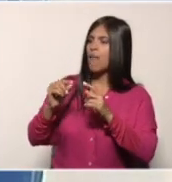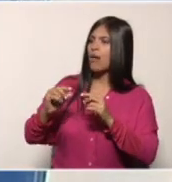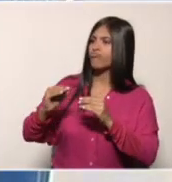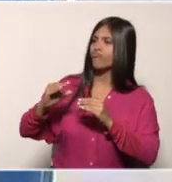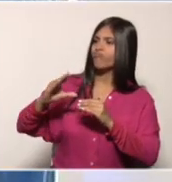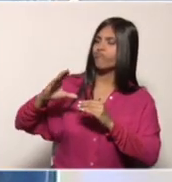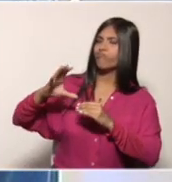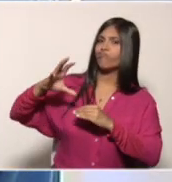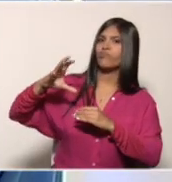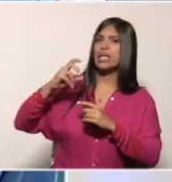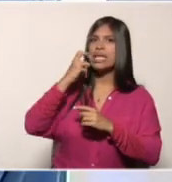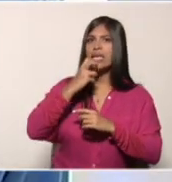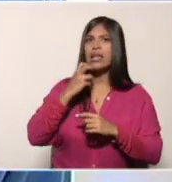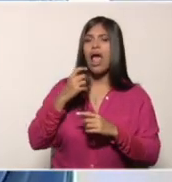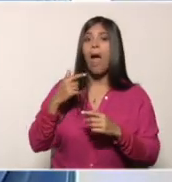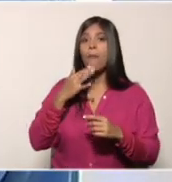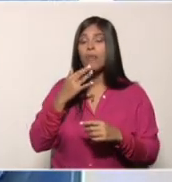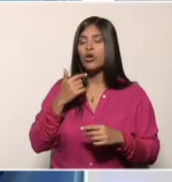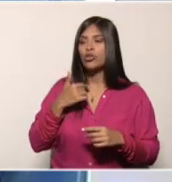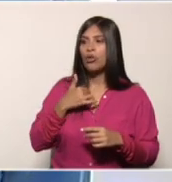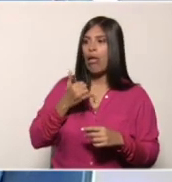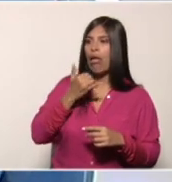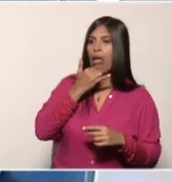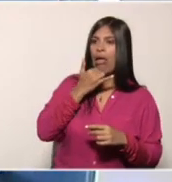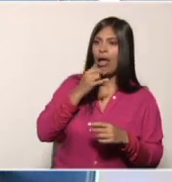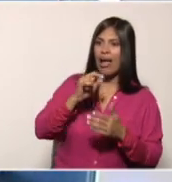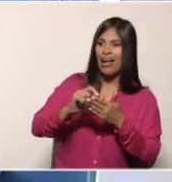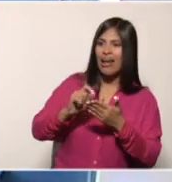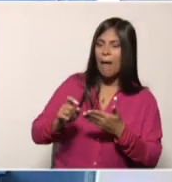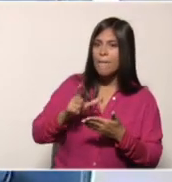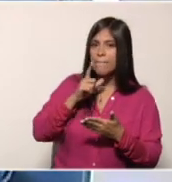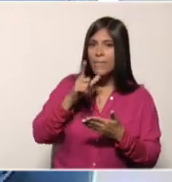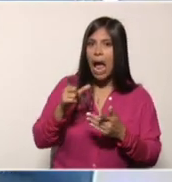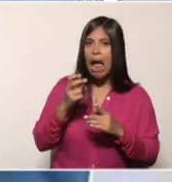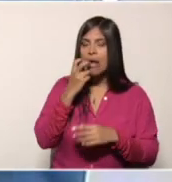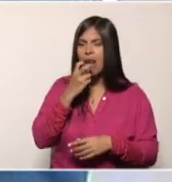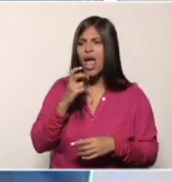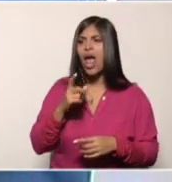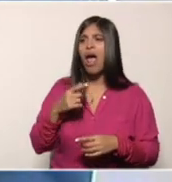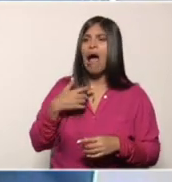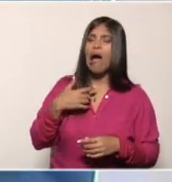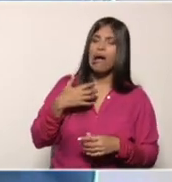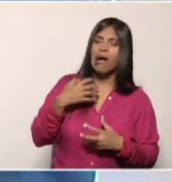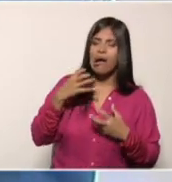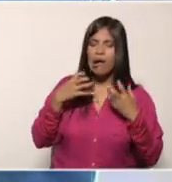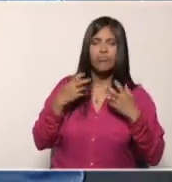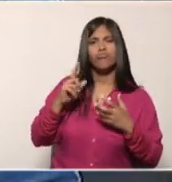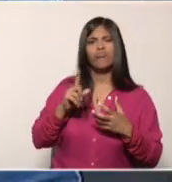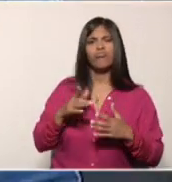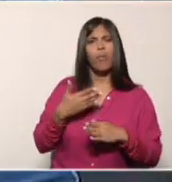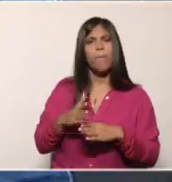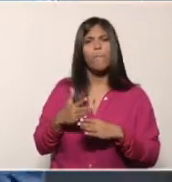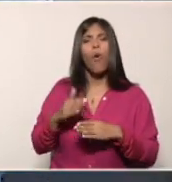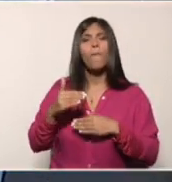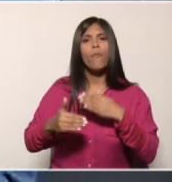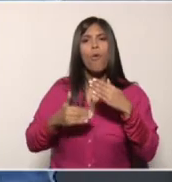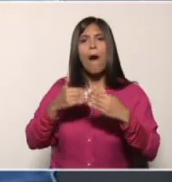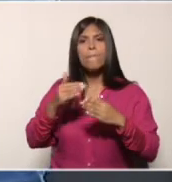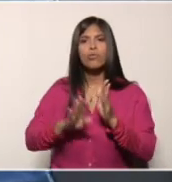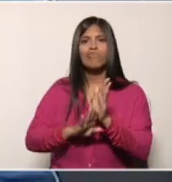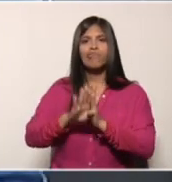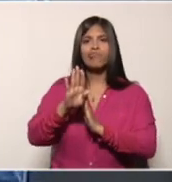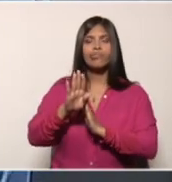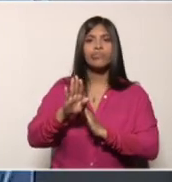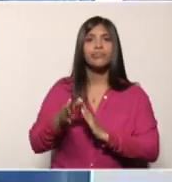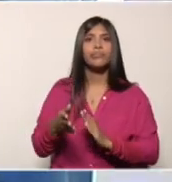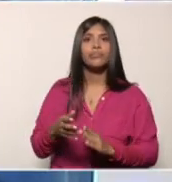te equivoques porque de pronto lo dijiste mal o algo así. Poco a poco vas a ir mejorando la pronunciación. Porque una de las, digamos, vertientes o